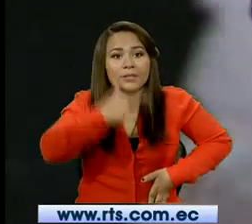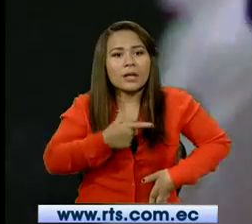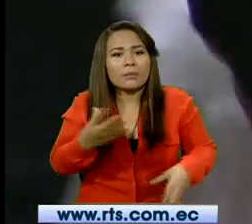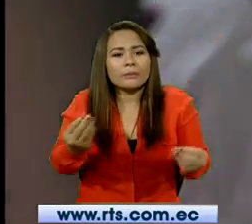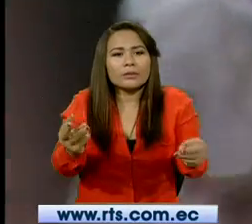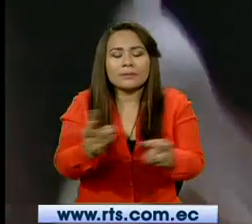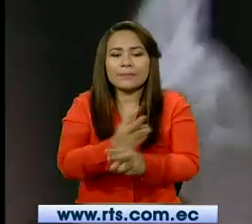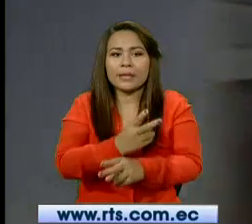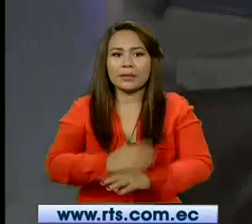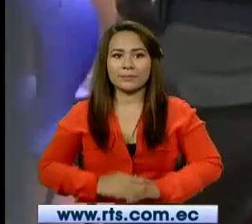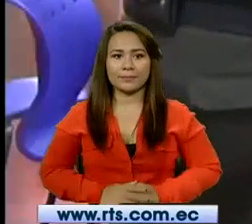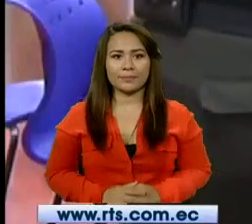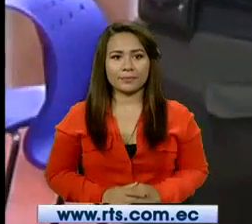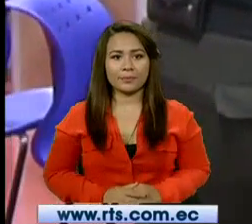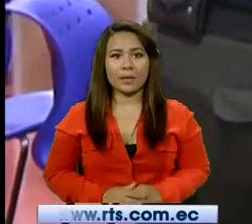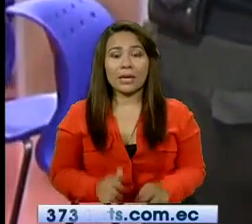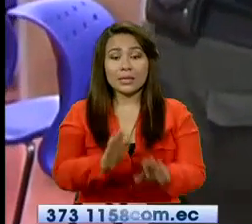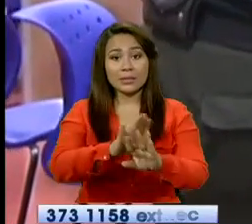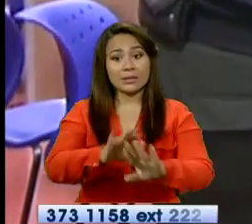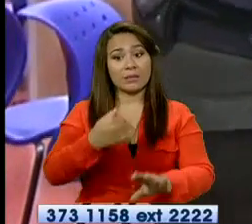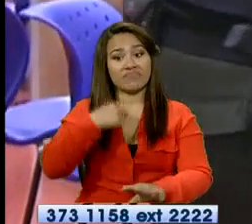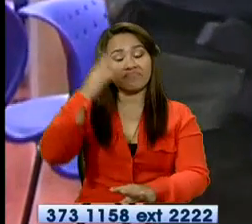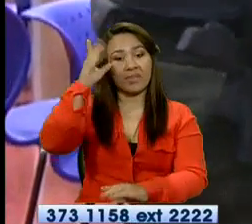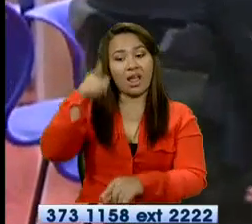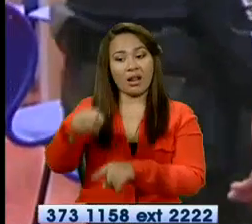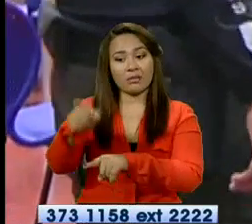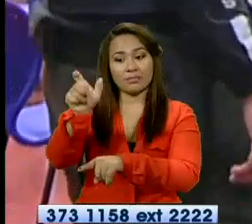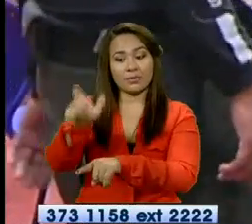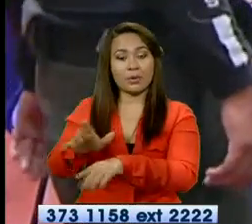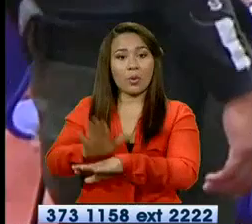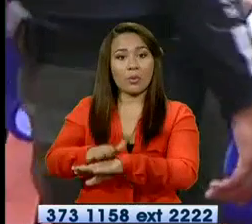un delito. De ser hallado culpable, el sospechoso